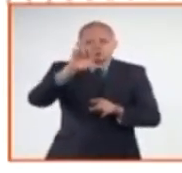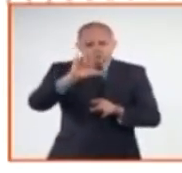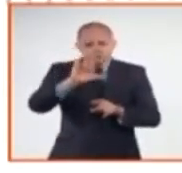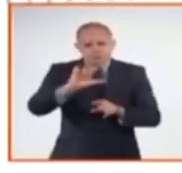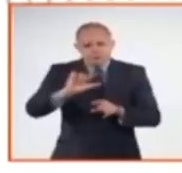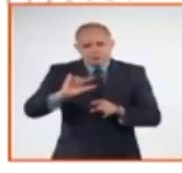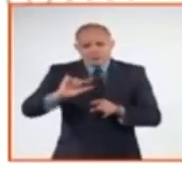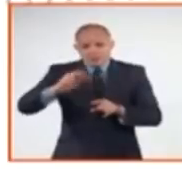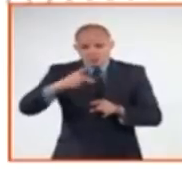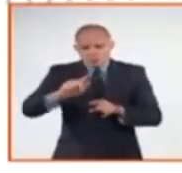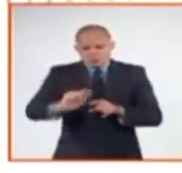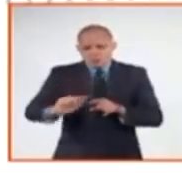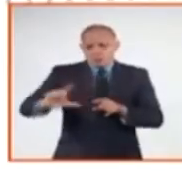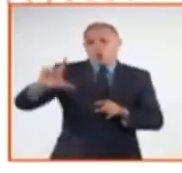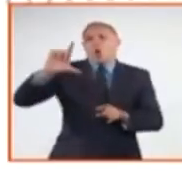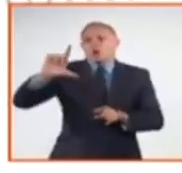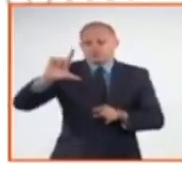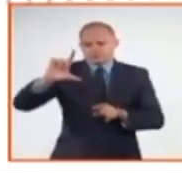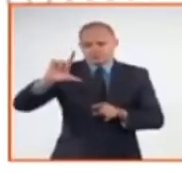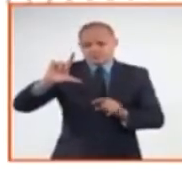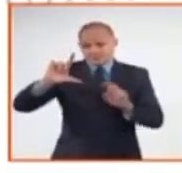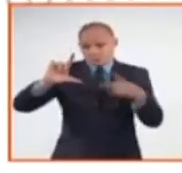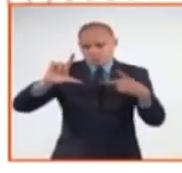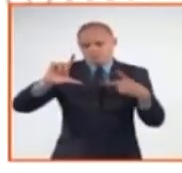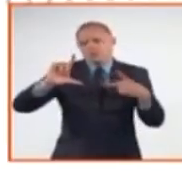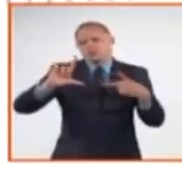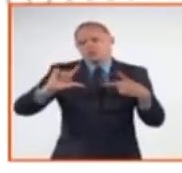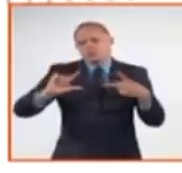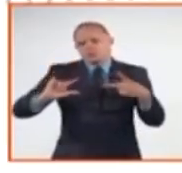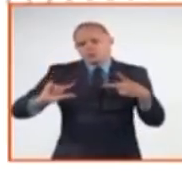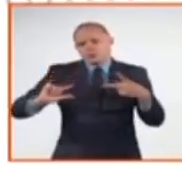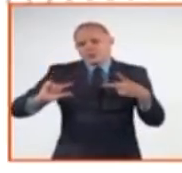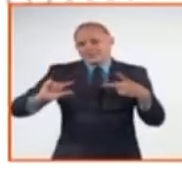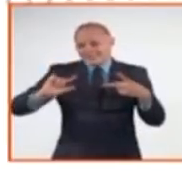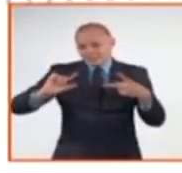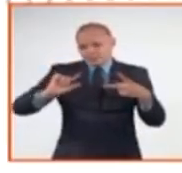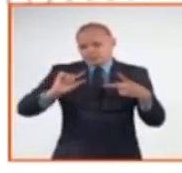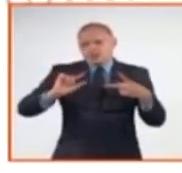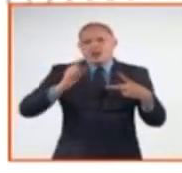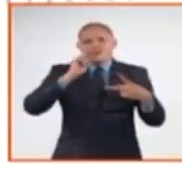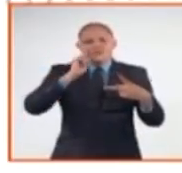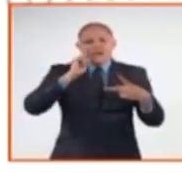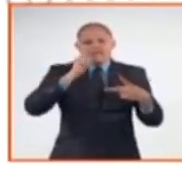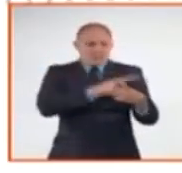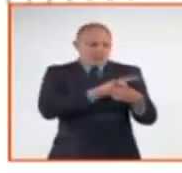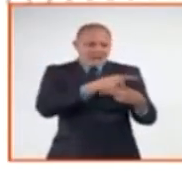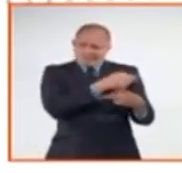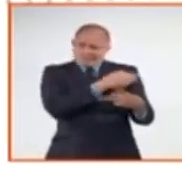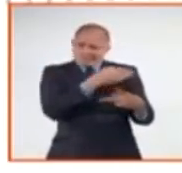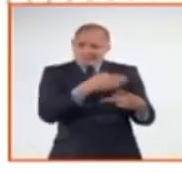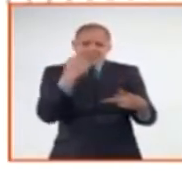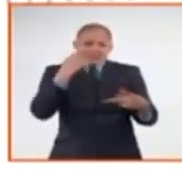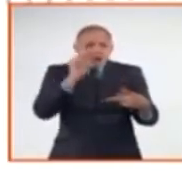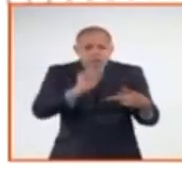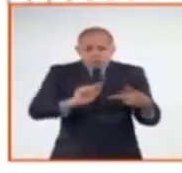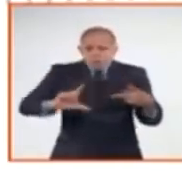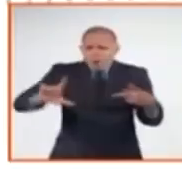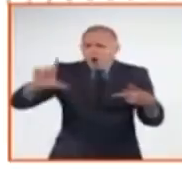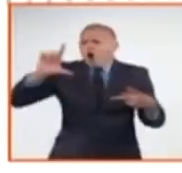tener un control de la enfermedad y vean cómo en las últimas semanas un incremento significativo de casos